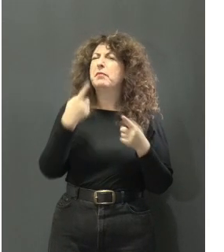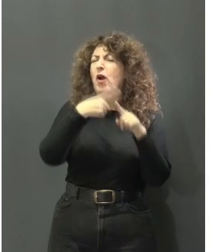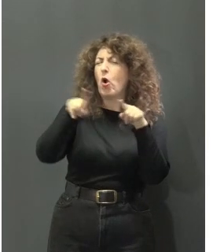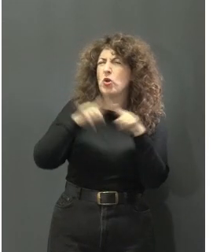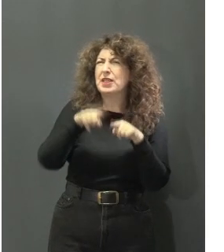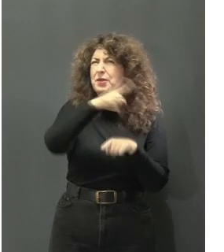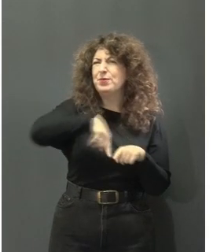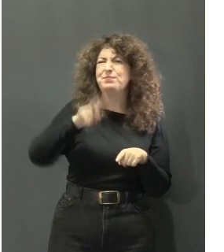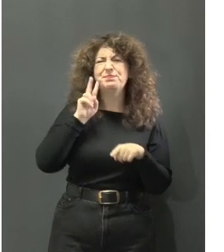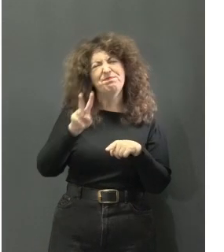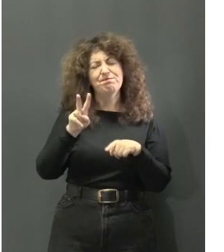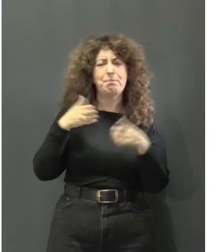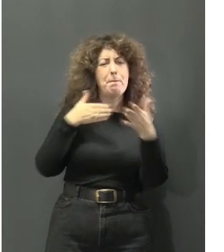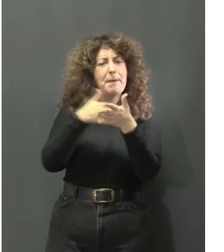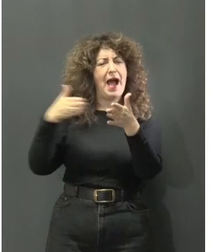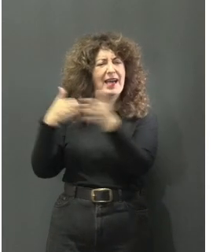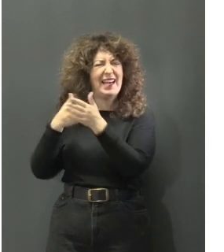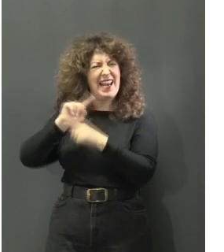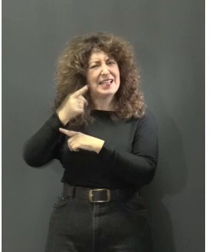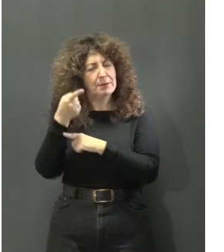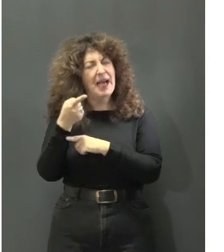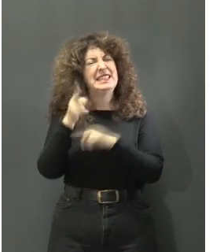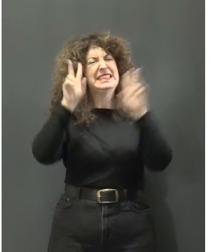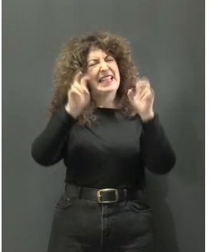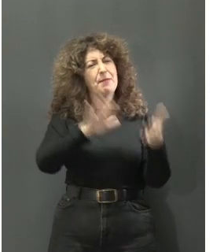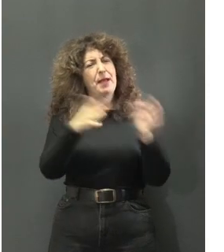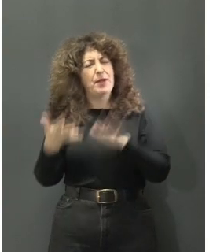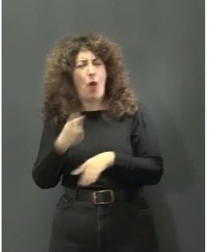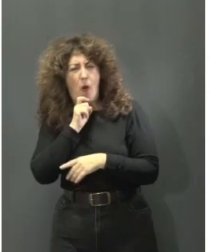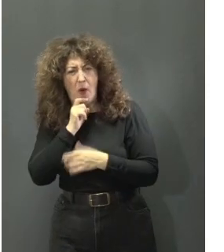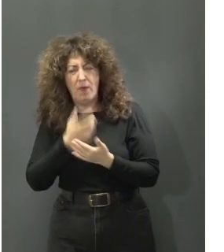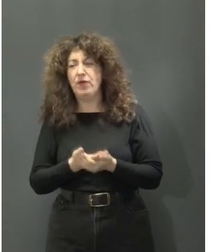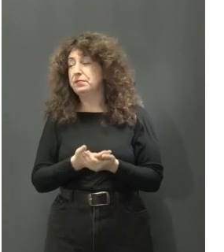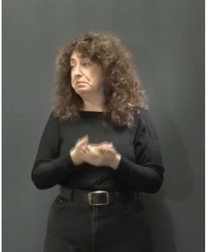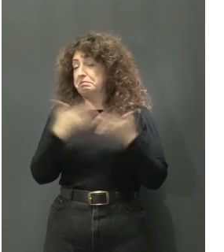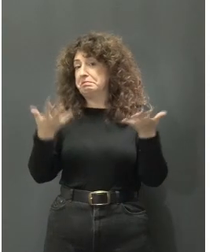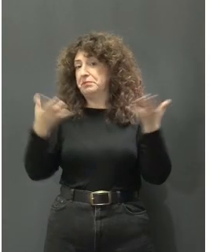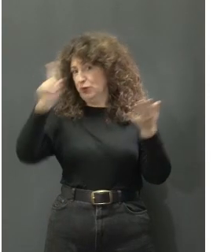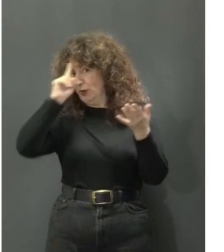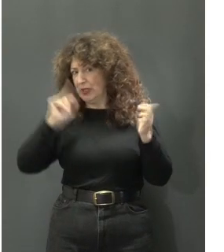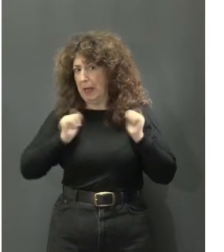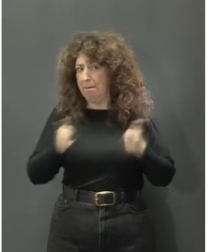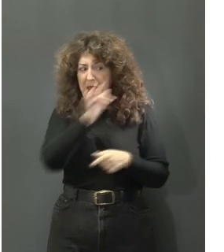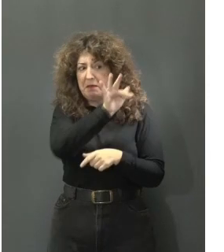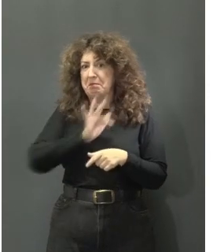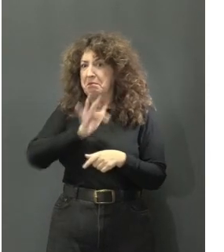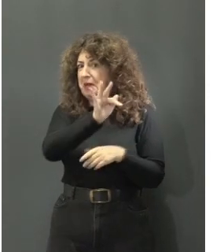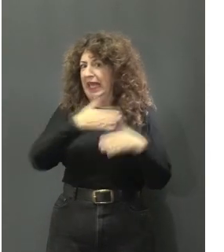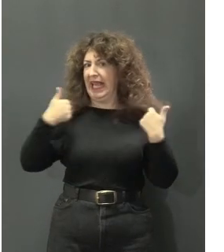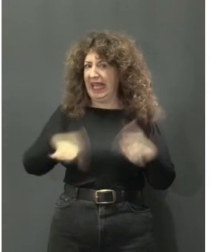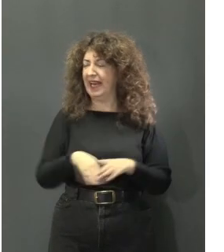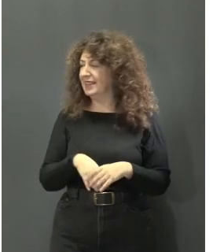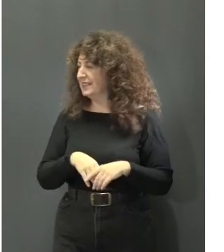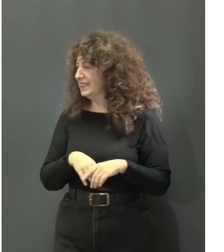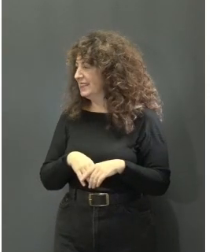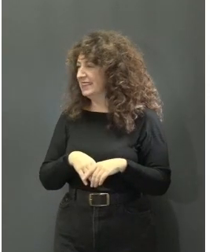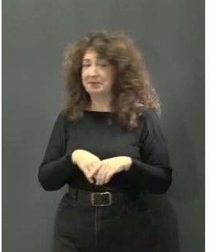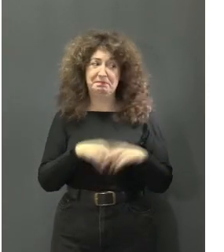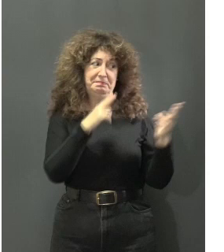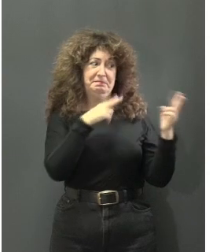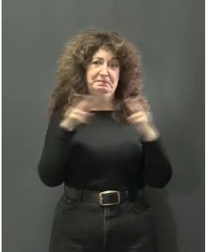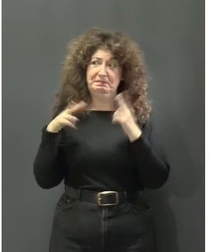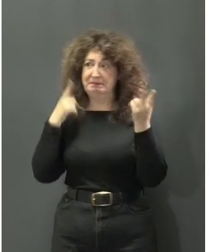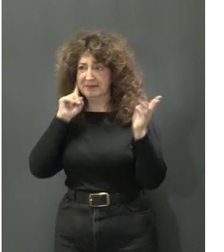encontrado a la hora de implementarlos o de llevarlos a cabo. Y no sé, empezar quien queráis.